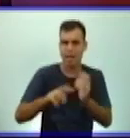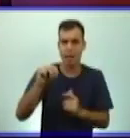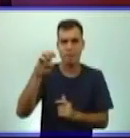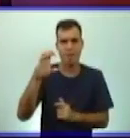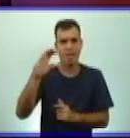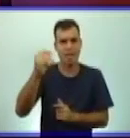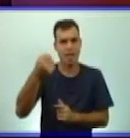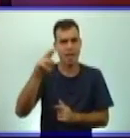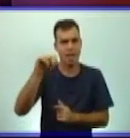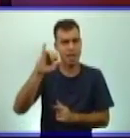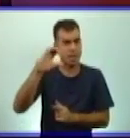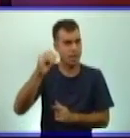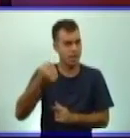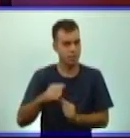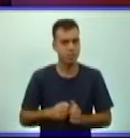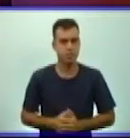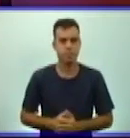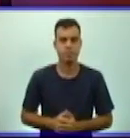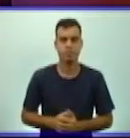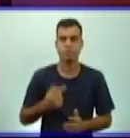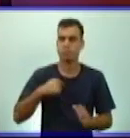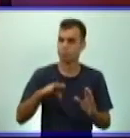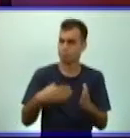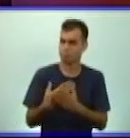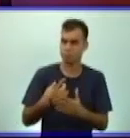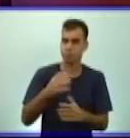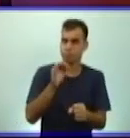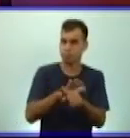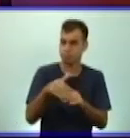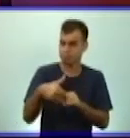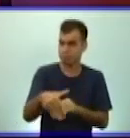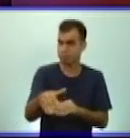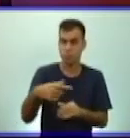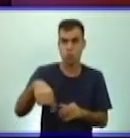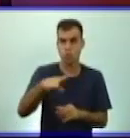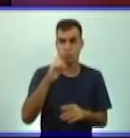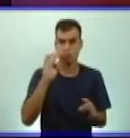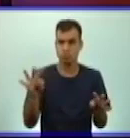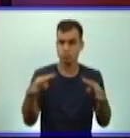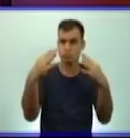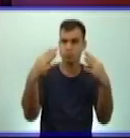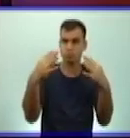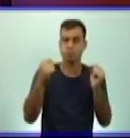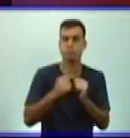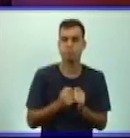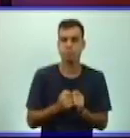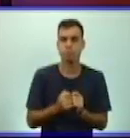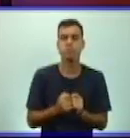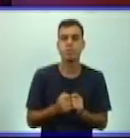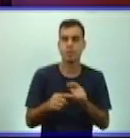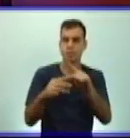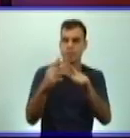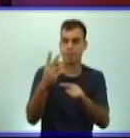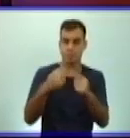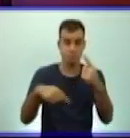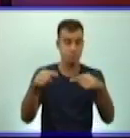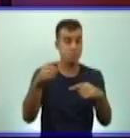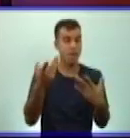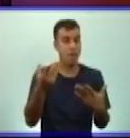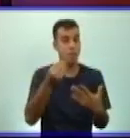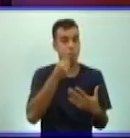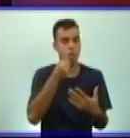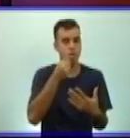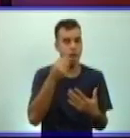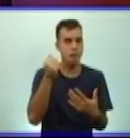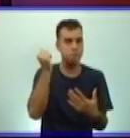Les proponemos que a partir de este momento nos sigan con 3 elementos fundamentales para que ustedes ganen en éxito y